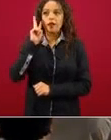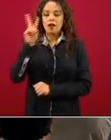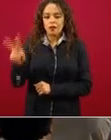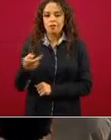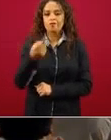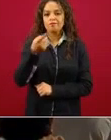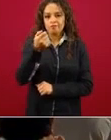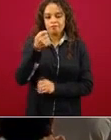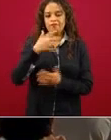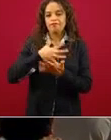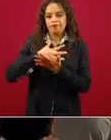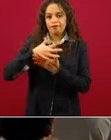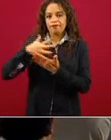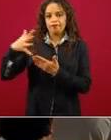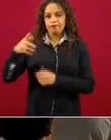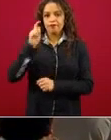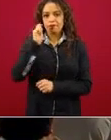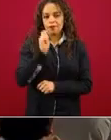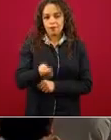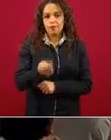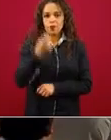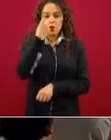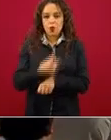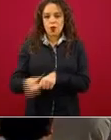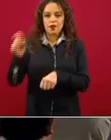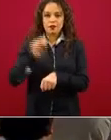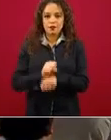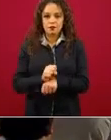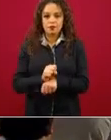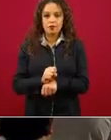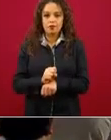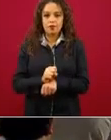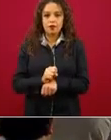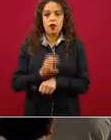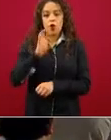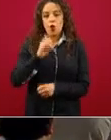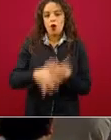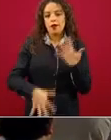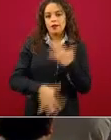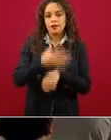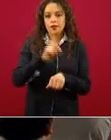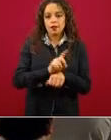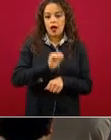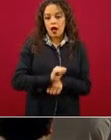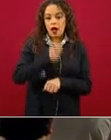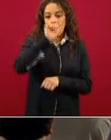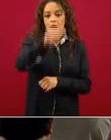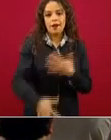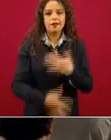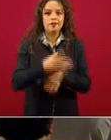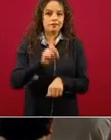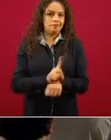el número de casos de una semana, de una quincena a la otra. La siguiente, por favor.